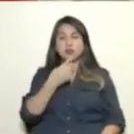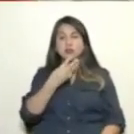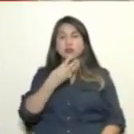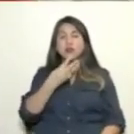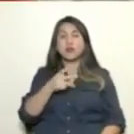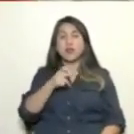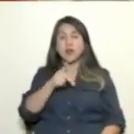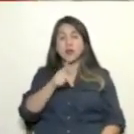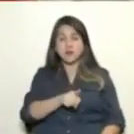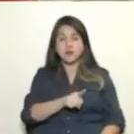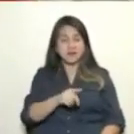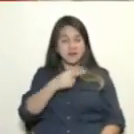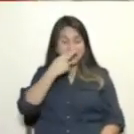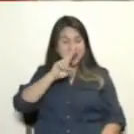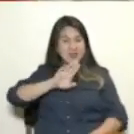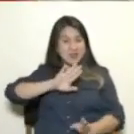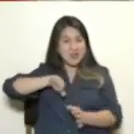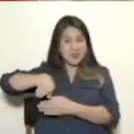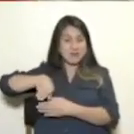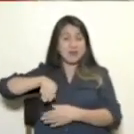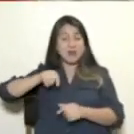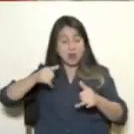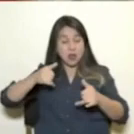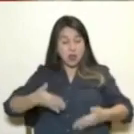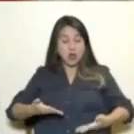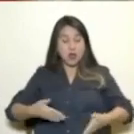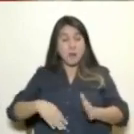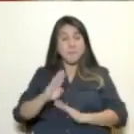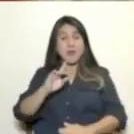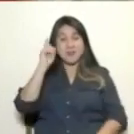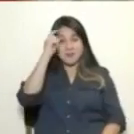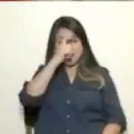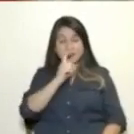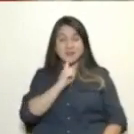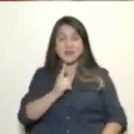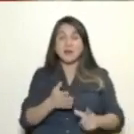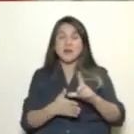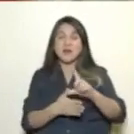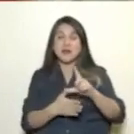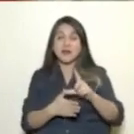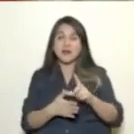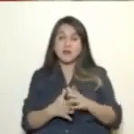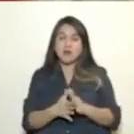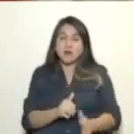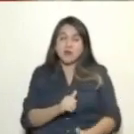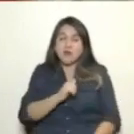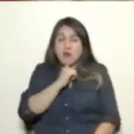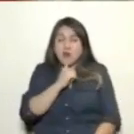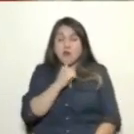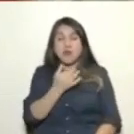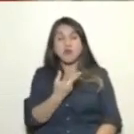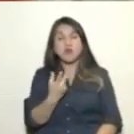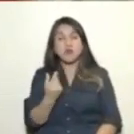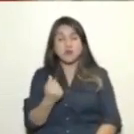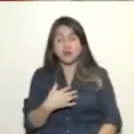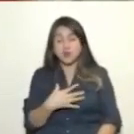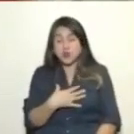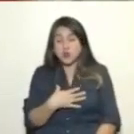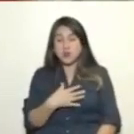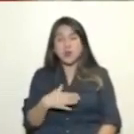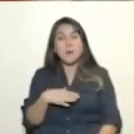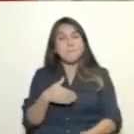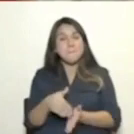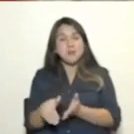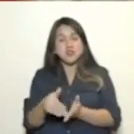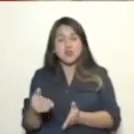Ricardo, pero ahora aún es más difícil, porque vemos, vamos a tener una América Latina empobrecida, las cifras son bien pavorosas. Sí,